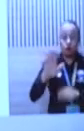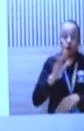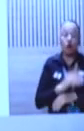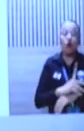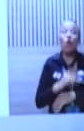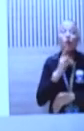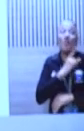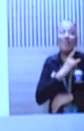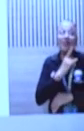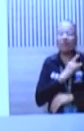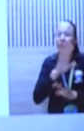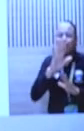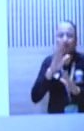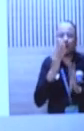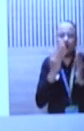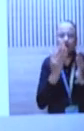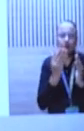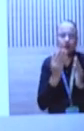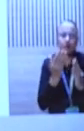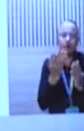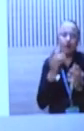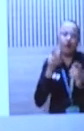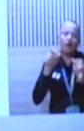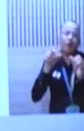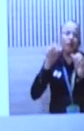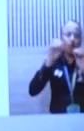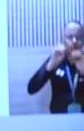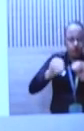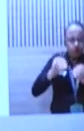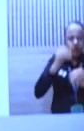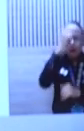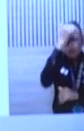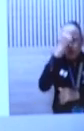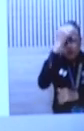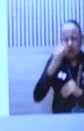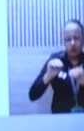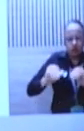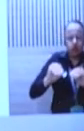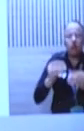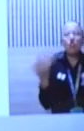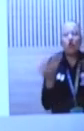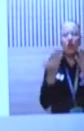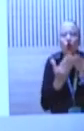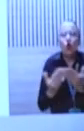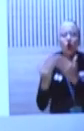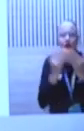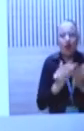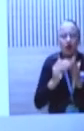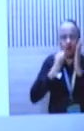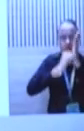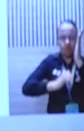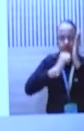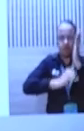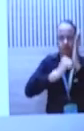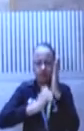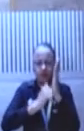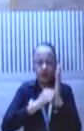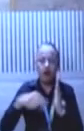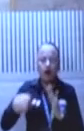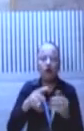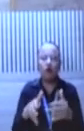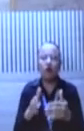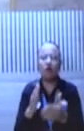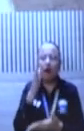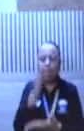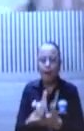informática montamos una sala de informática con 10 computadores con las bases de datos nuestros con los recursos de la universidad y hoy se le quedó pequeña porque